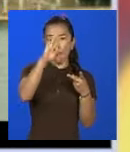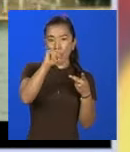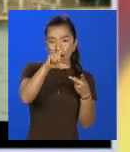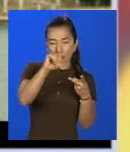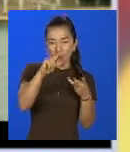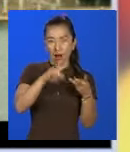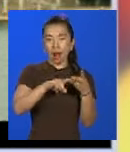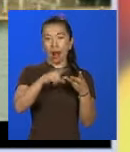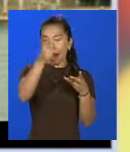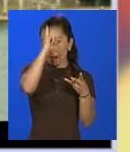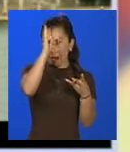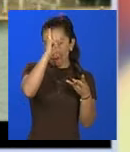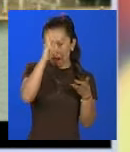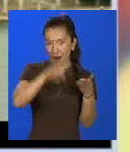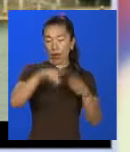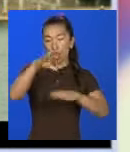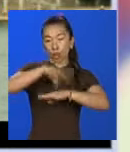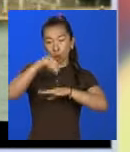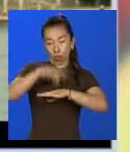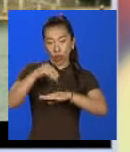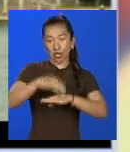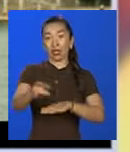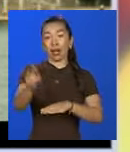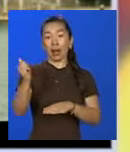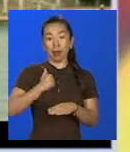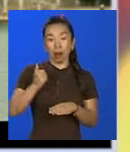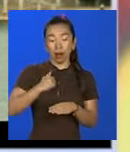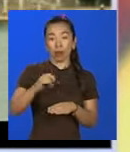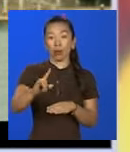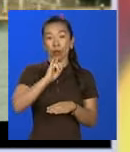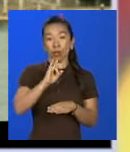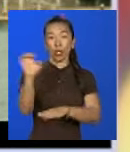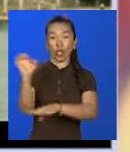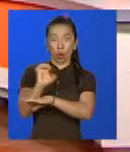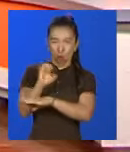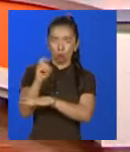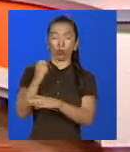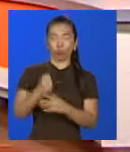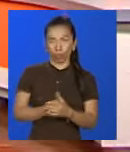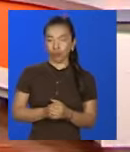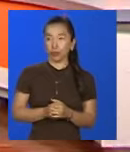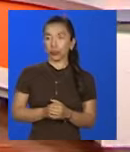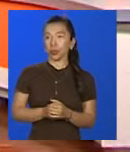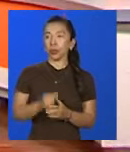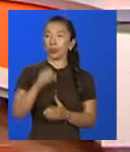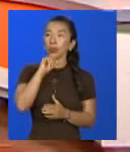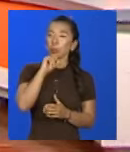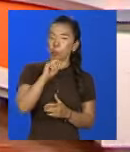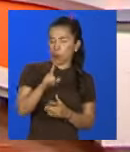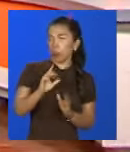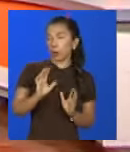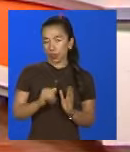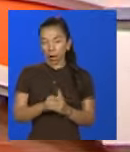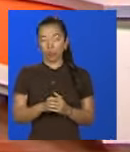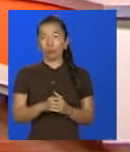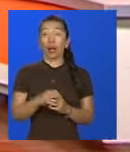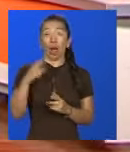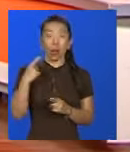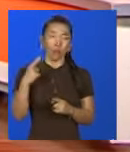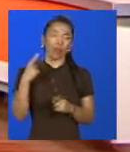Suecia, España, México, Canadá, Estados Unidos y Ecuador. Y dentro de la multiplicidad del exilio, porque como lo decíamos, pues eso tiene